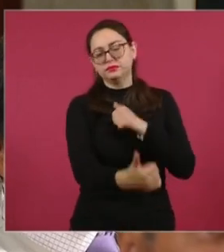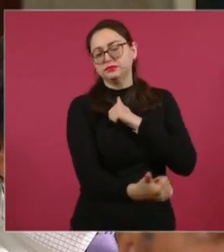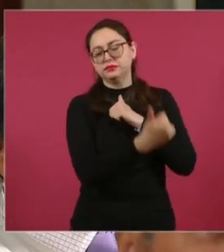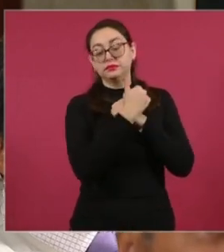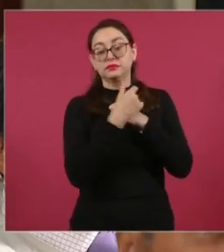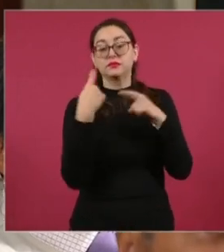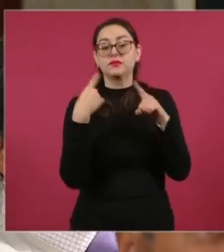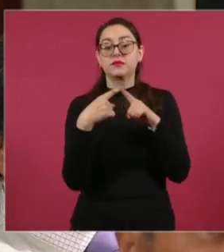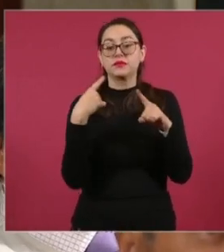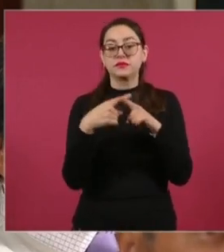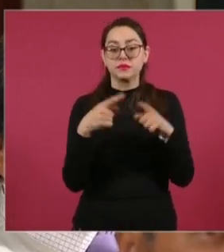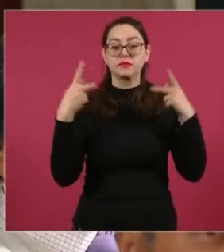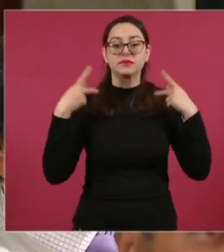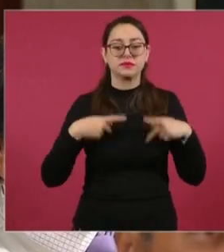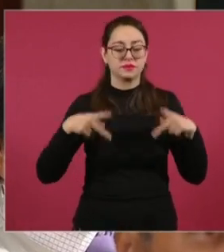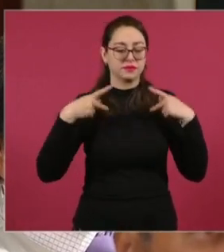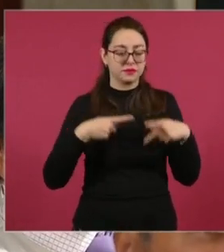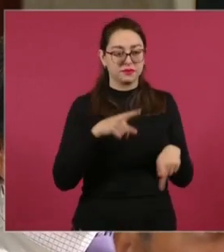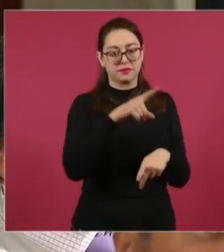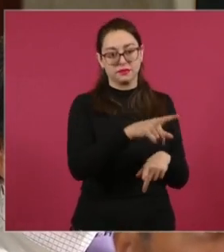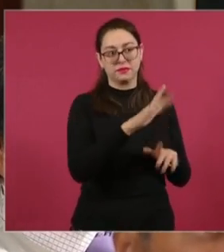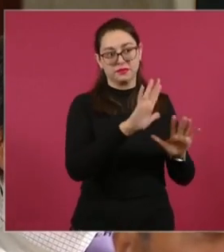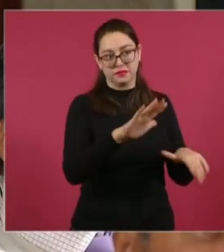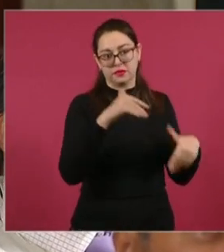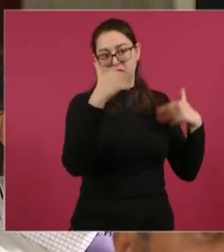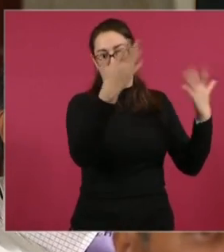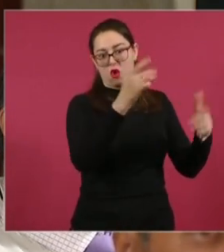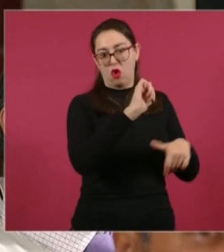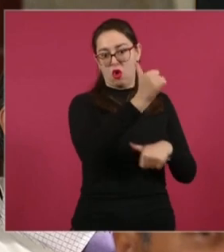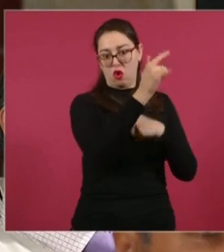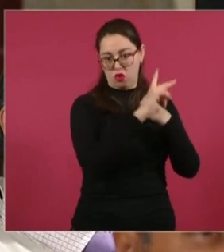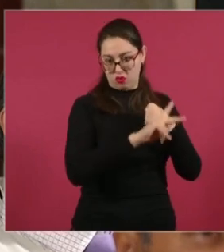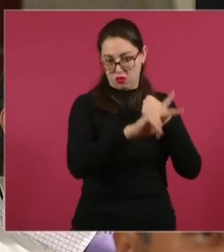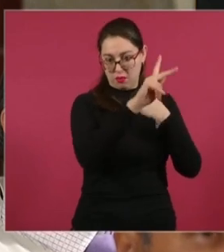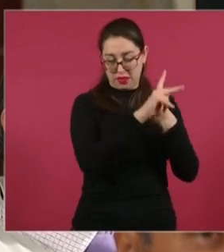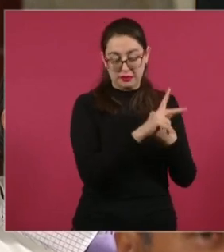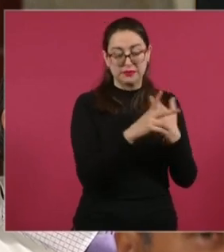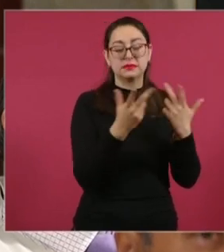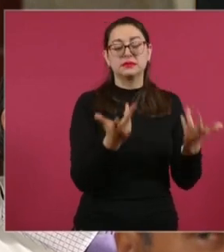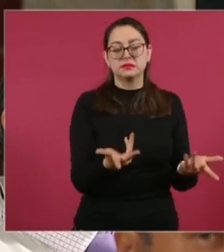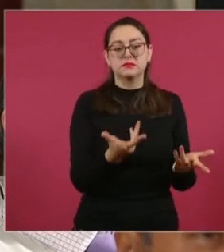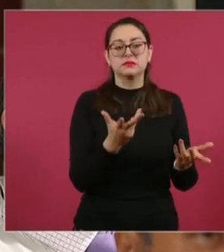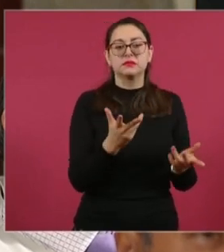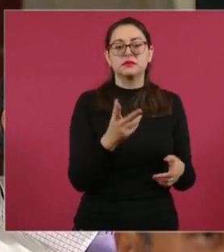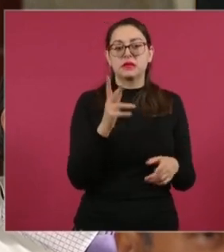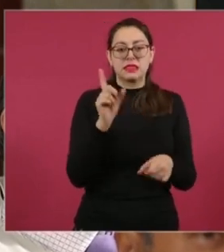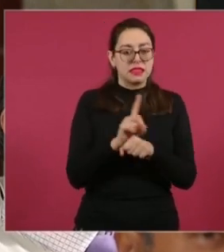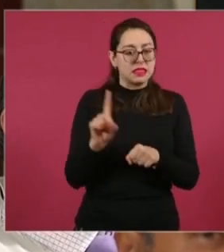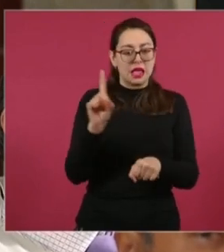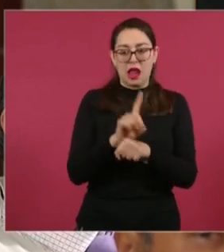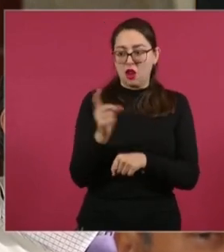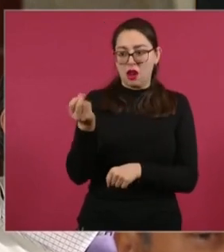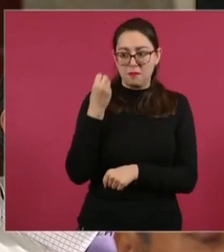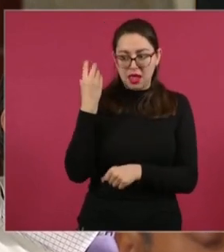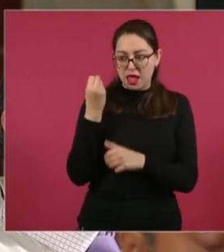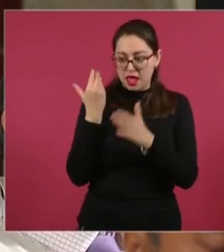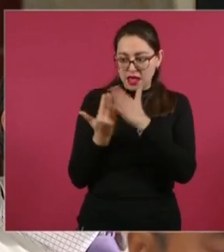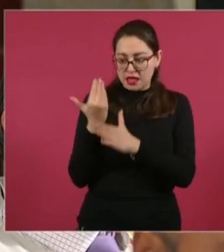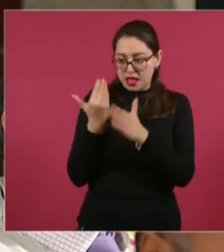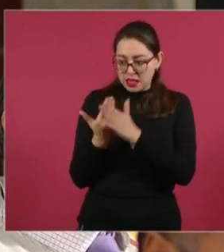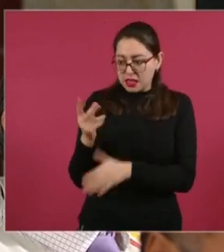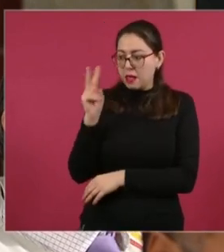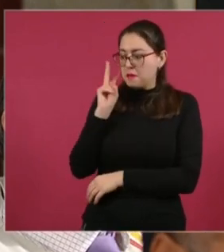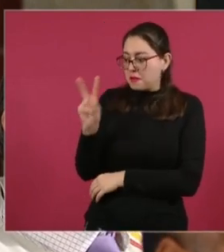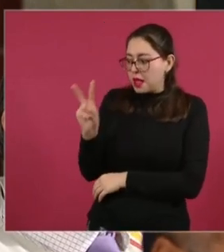y que son representados por una ciudadana mexicana residente en Japón. Precisamente me acaban de hacer llegar un video no